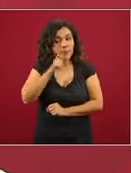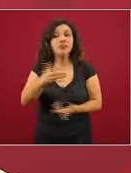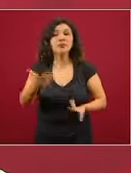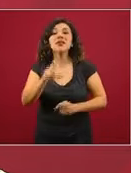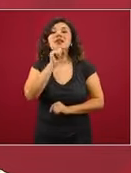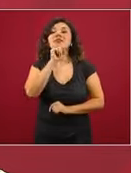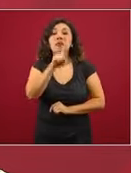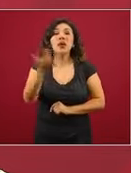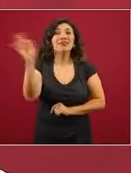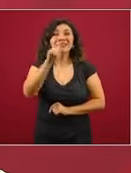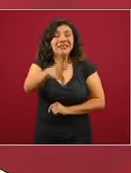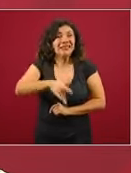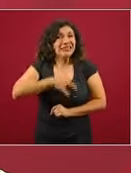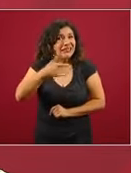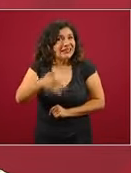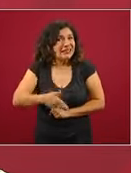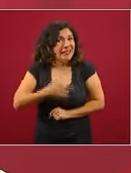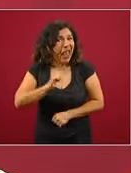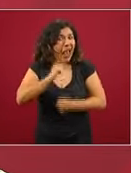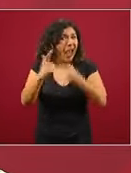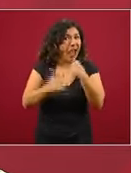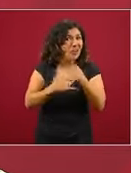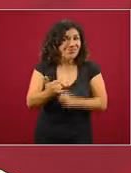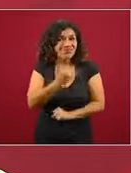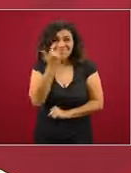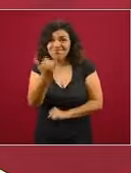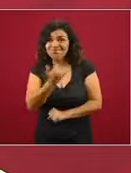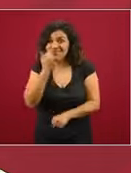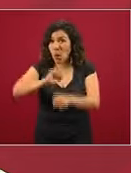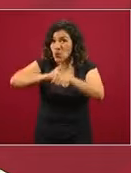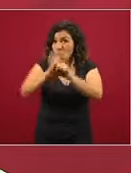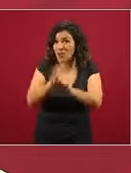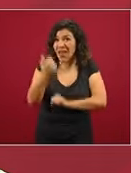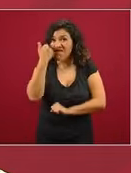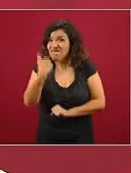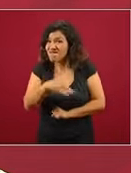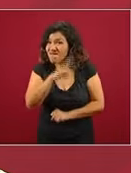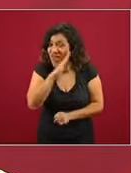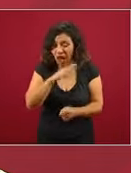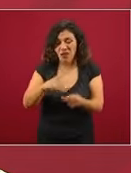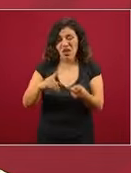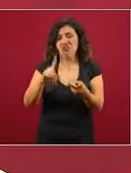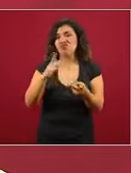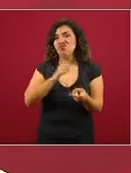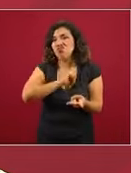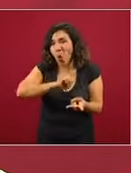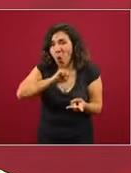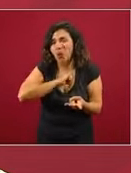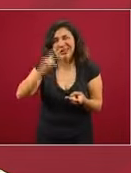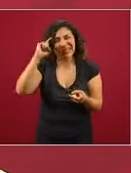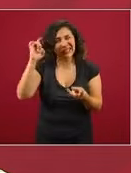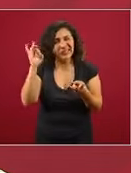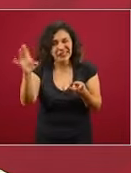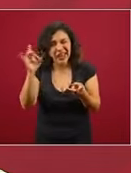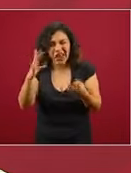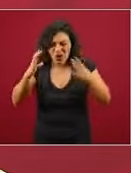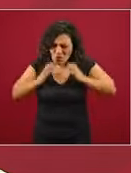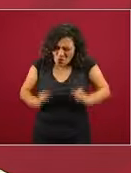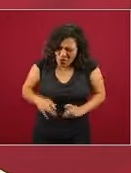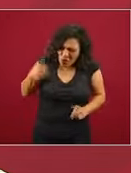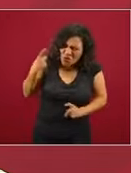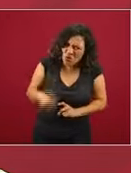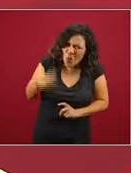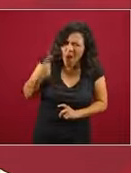también si se tienen síntomas sugerentes de COVID, empezando por la fiebre, la tos, el dolor de cabeza, el malestar general de